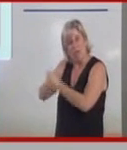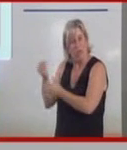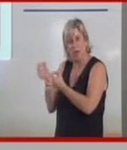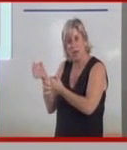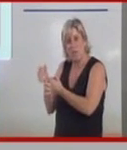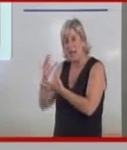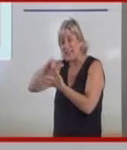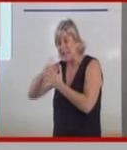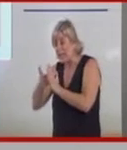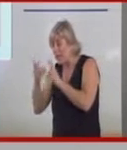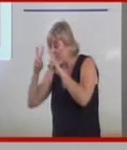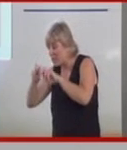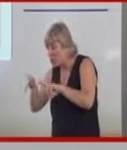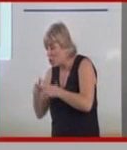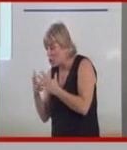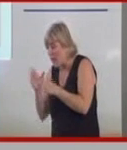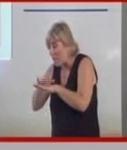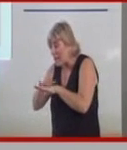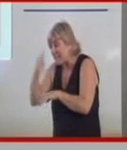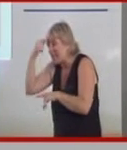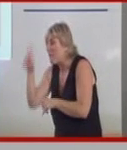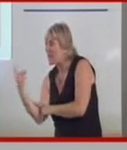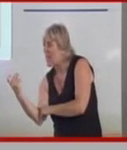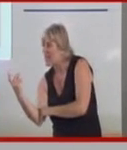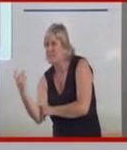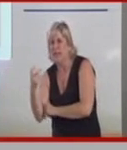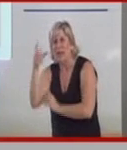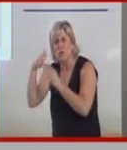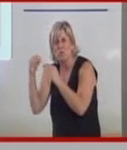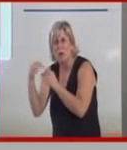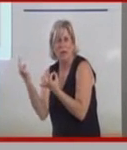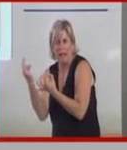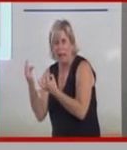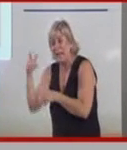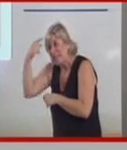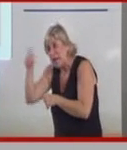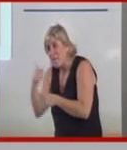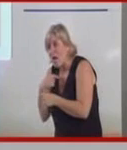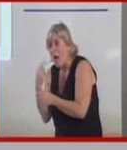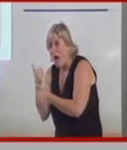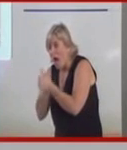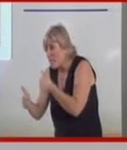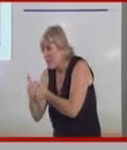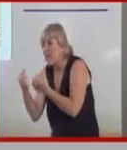de investigación social para extraer las necesidades y preferencias de los usuarios. De hecho,